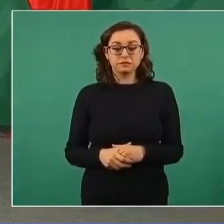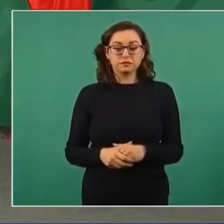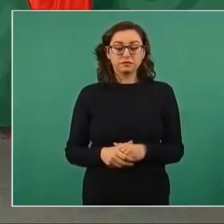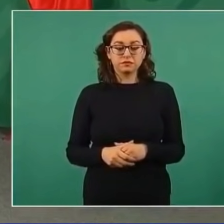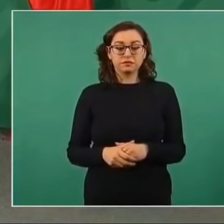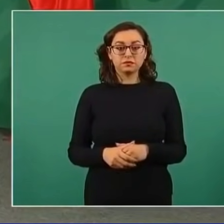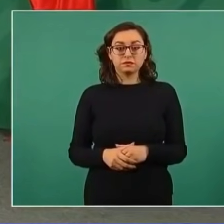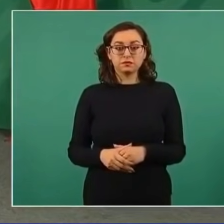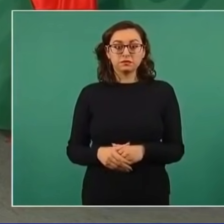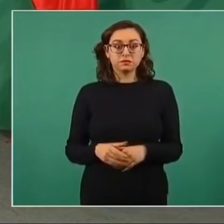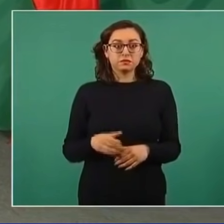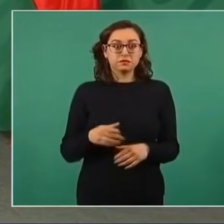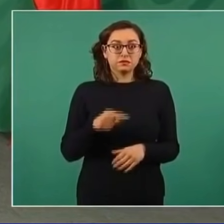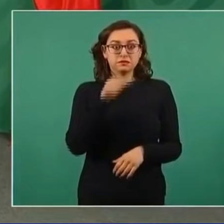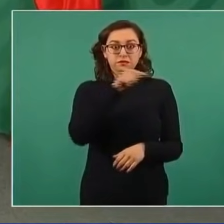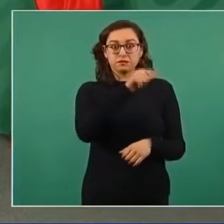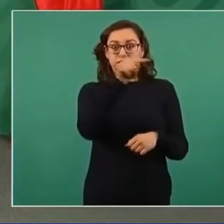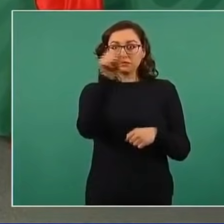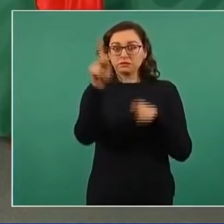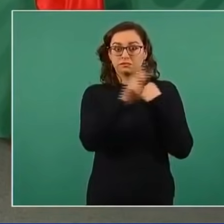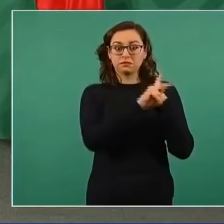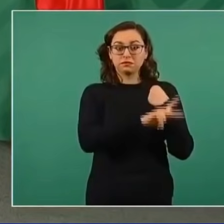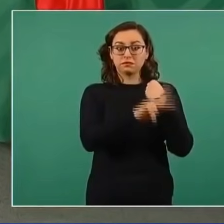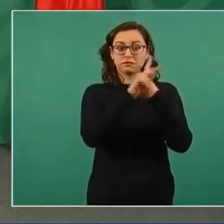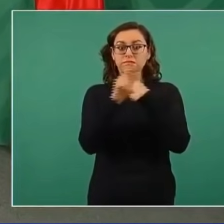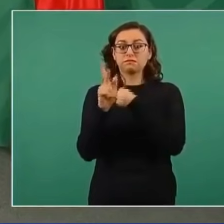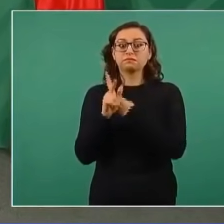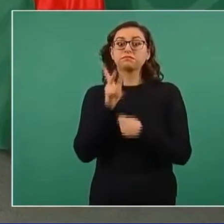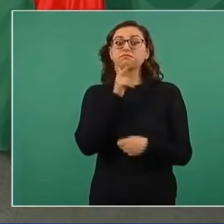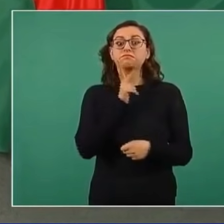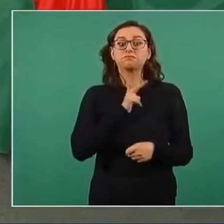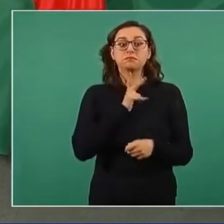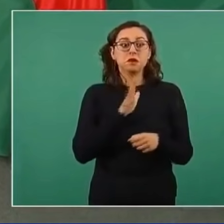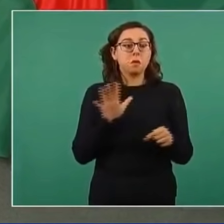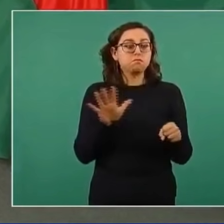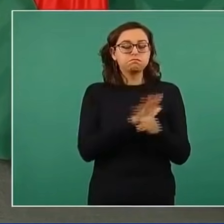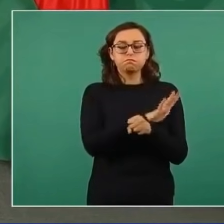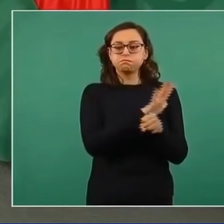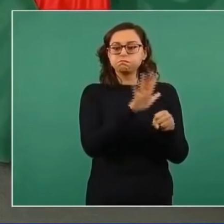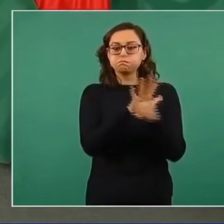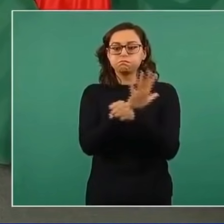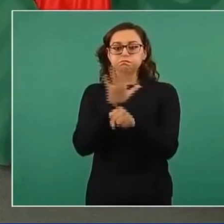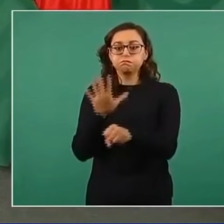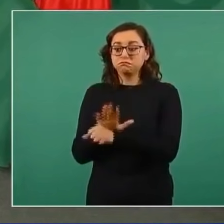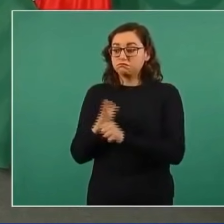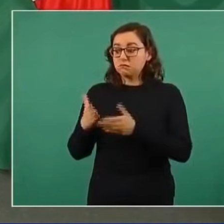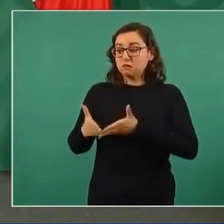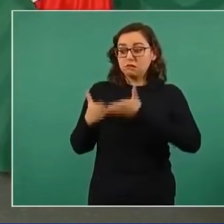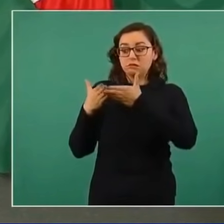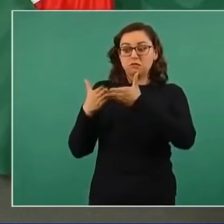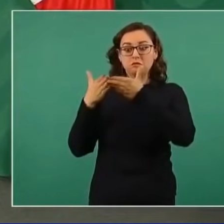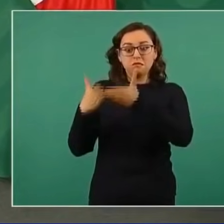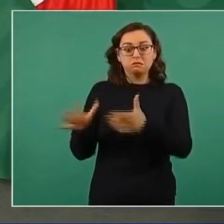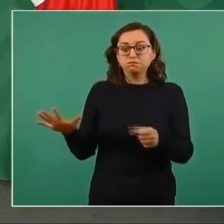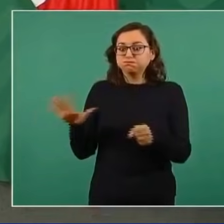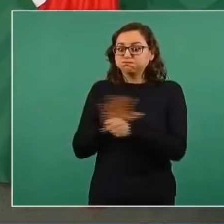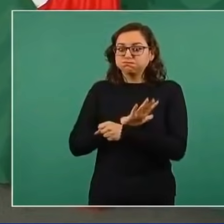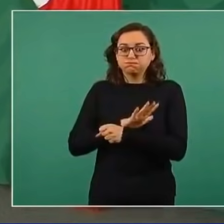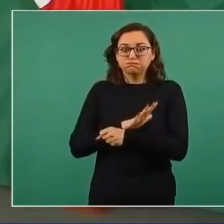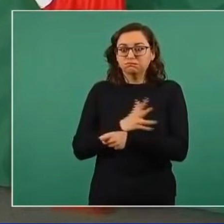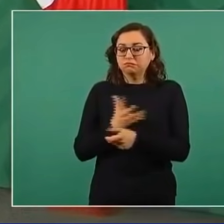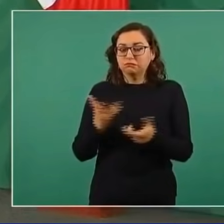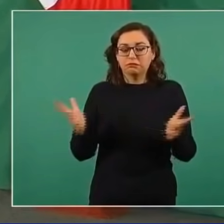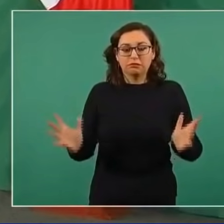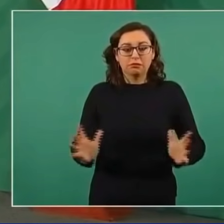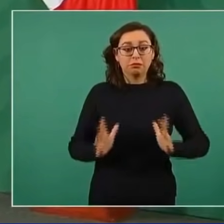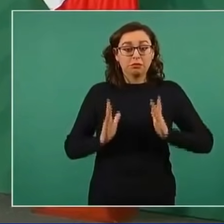y los buquetanques estaban convertidos en depósitos flotantes. Fue algo